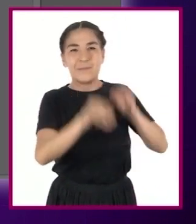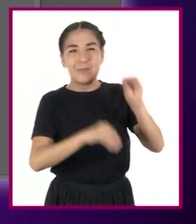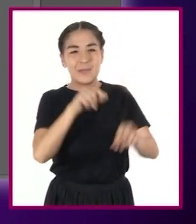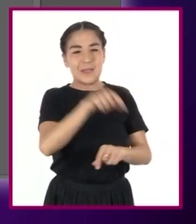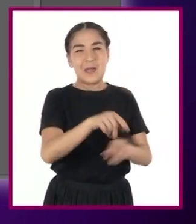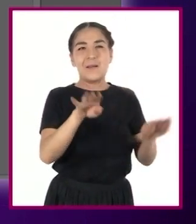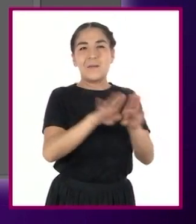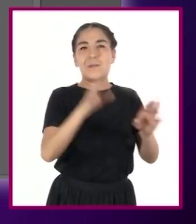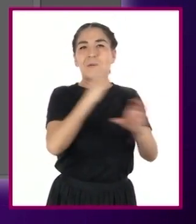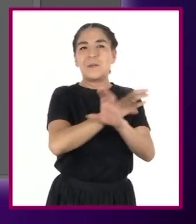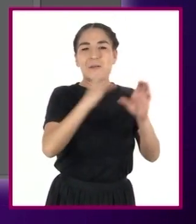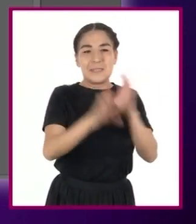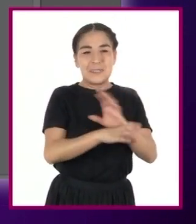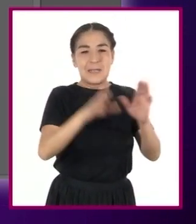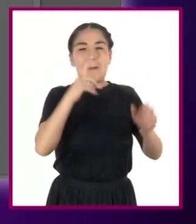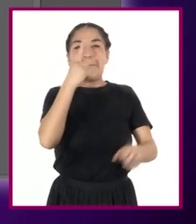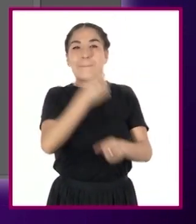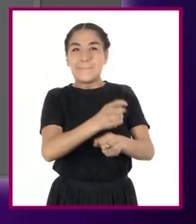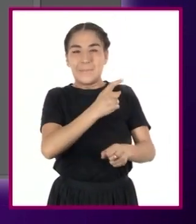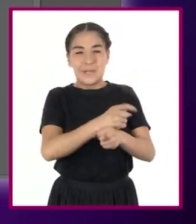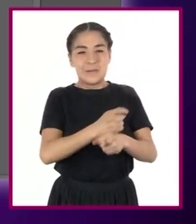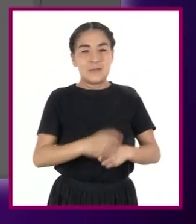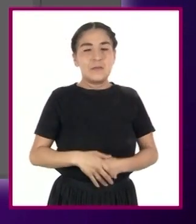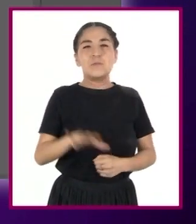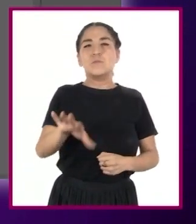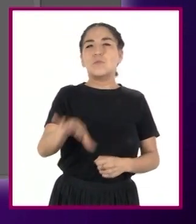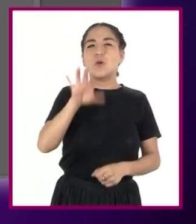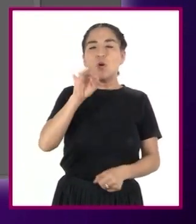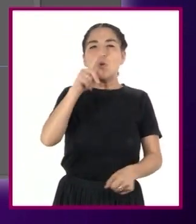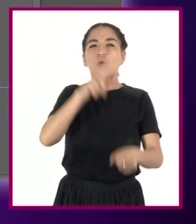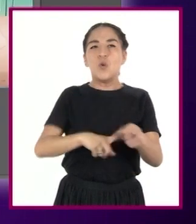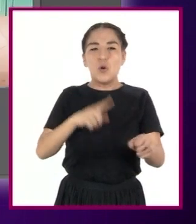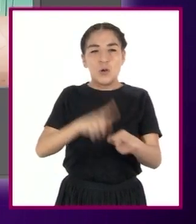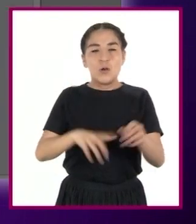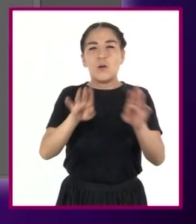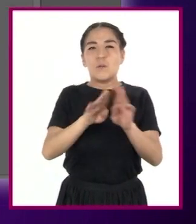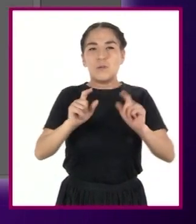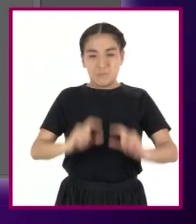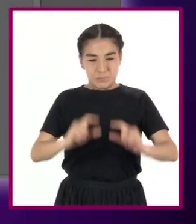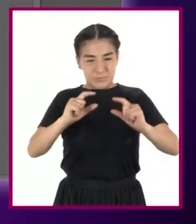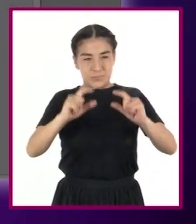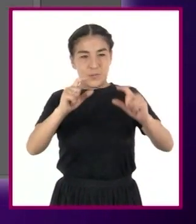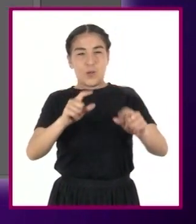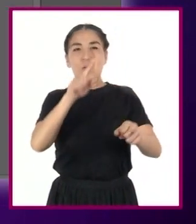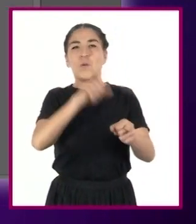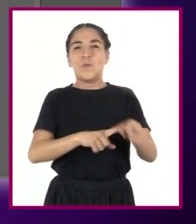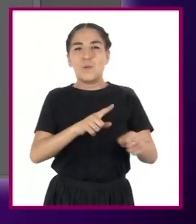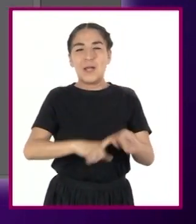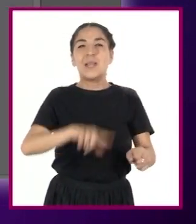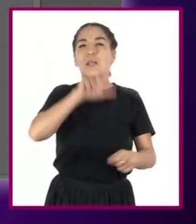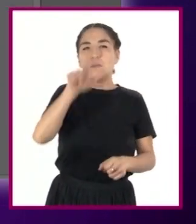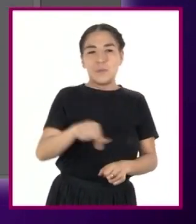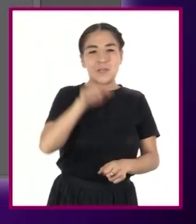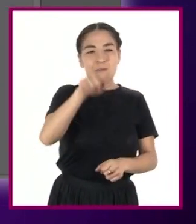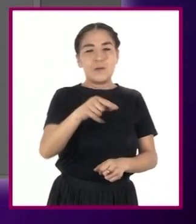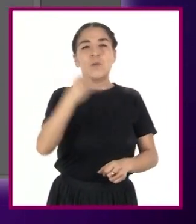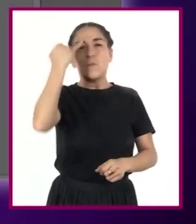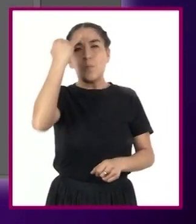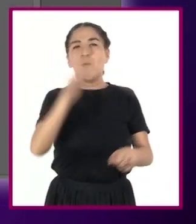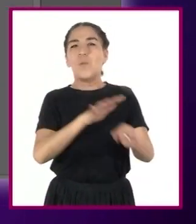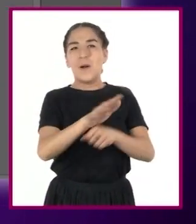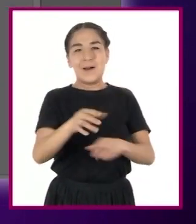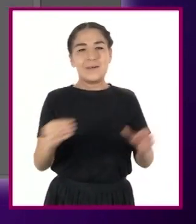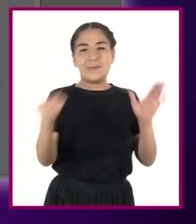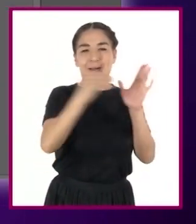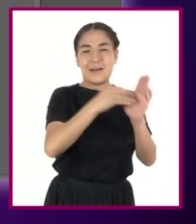las páginas. Primeramente, elegimos el tamaño de nuestra página, creamos nuestra retícula, que es la